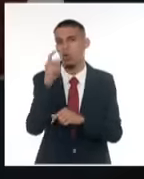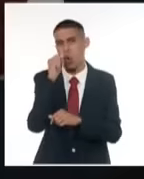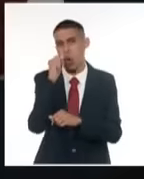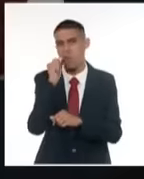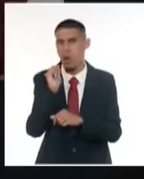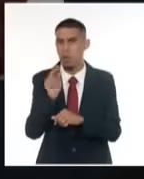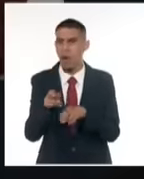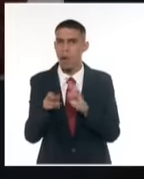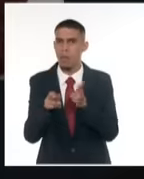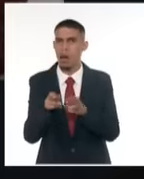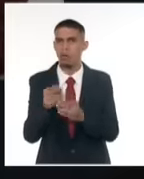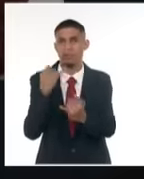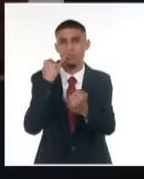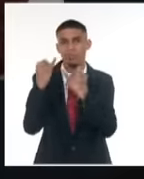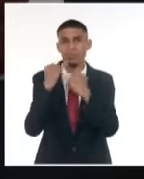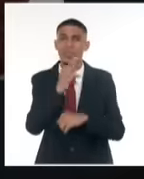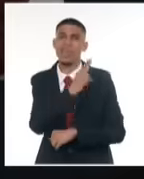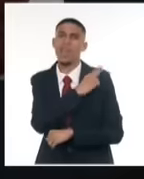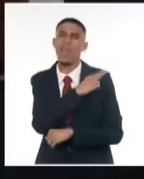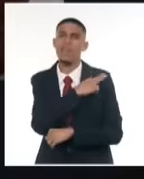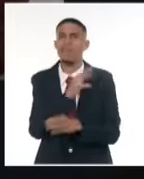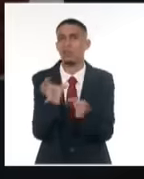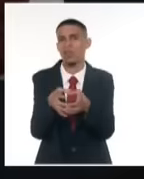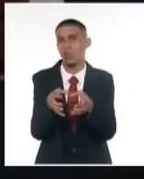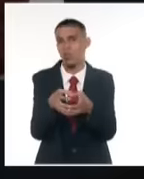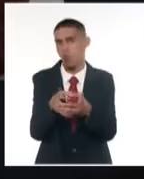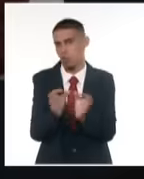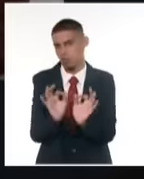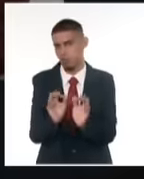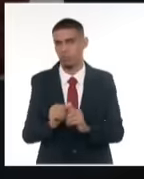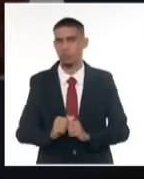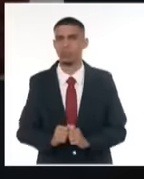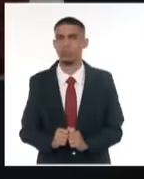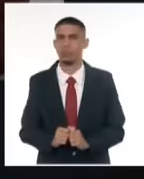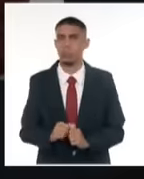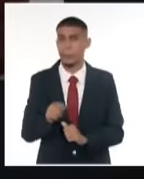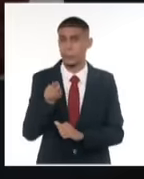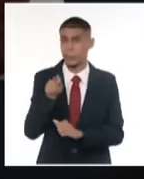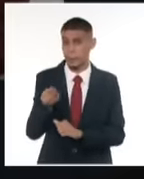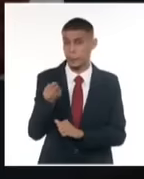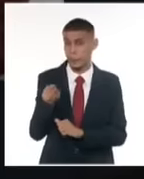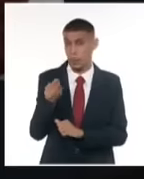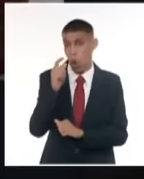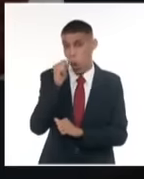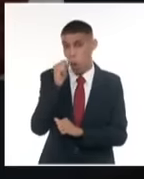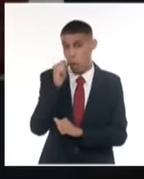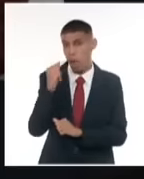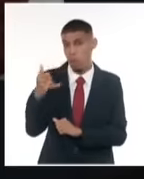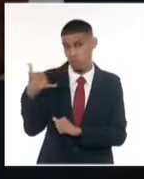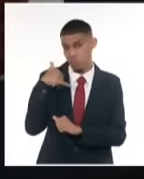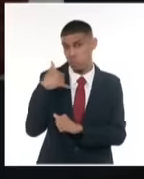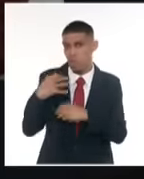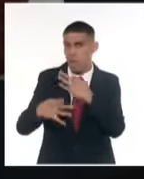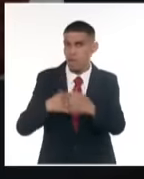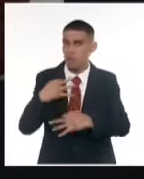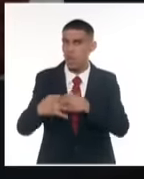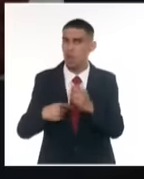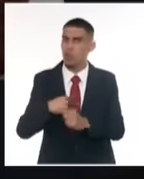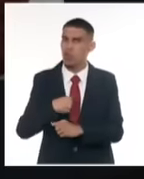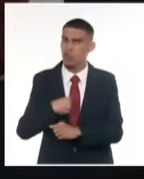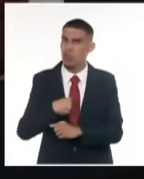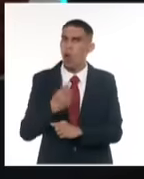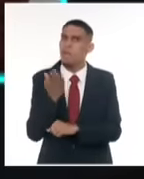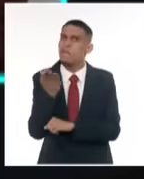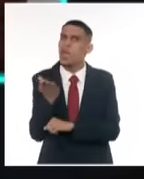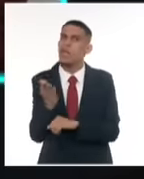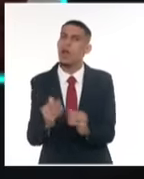se identifica como jefe de cuadrilla. Y él ya me pone directamente. Yo le estoy tratando de pedir